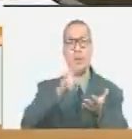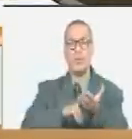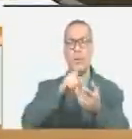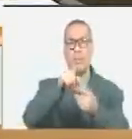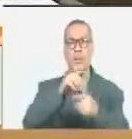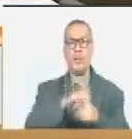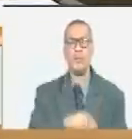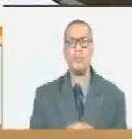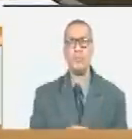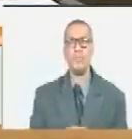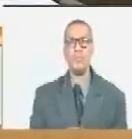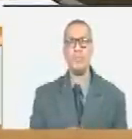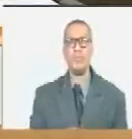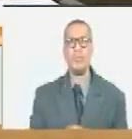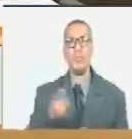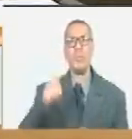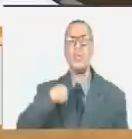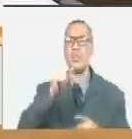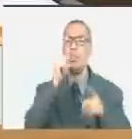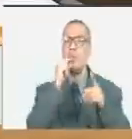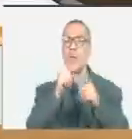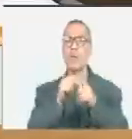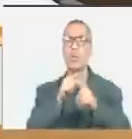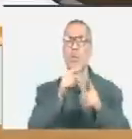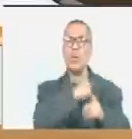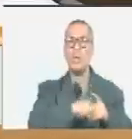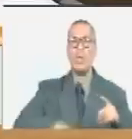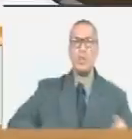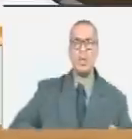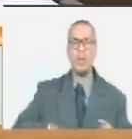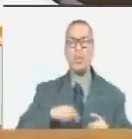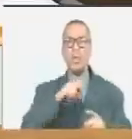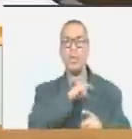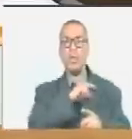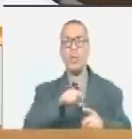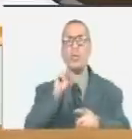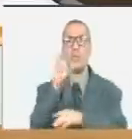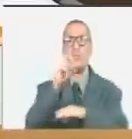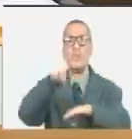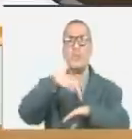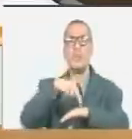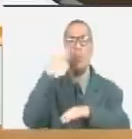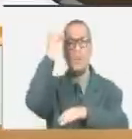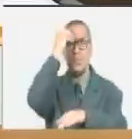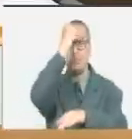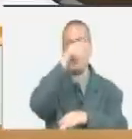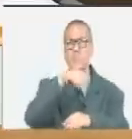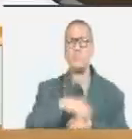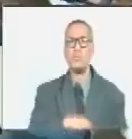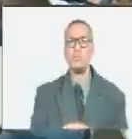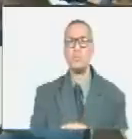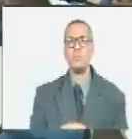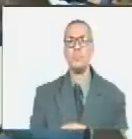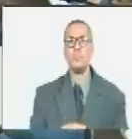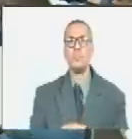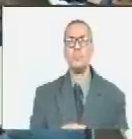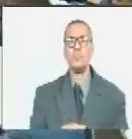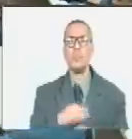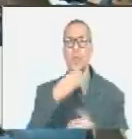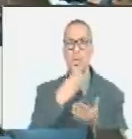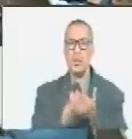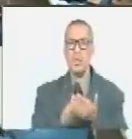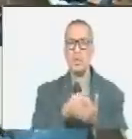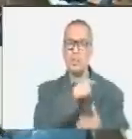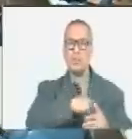aprobada. Tiene la palabra el presidente de la Comisión de Política Interior de la Asamblea Nacional, Diosdado Cabello Rondón. Gracias,